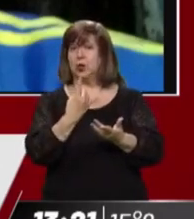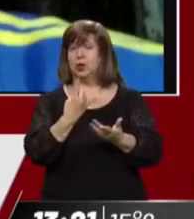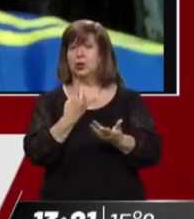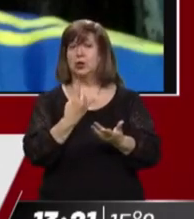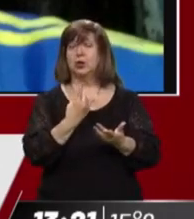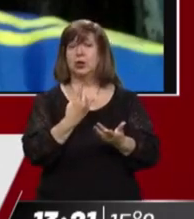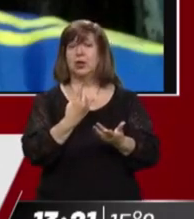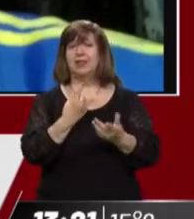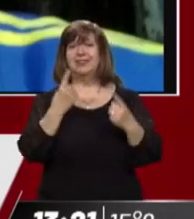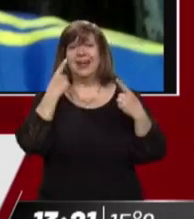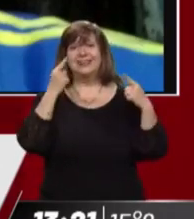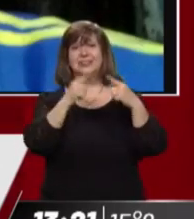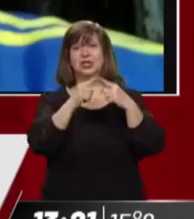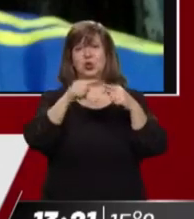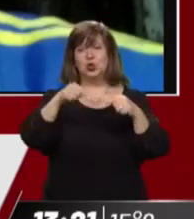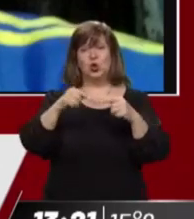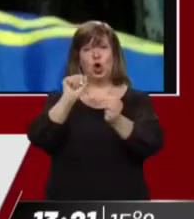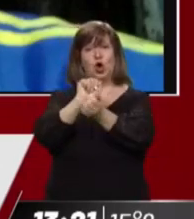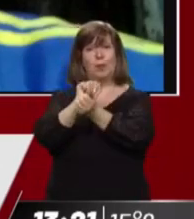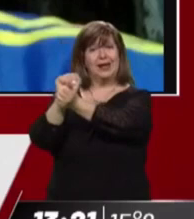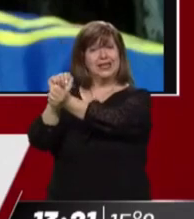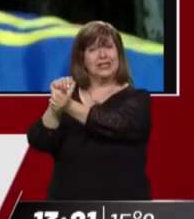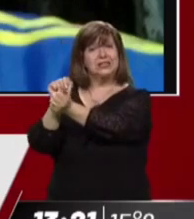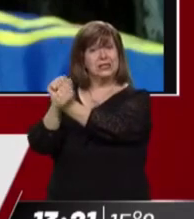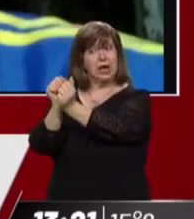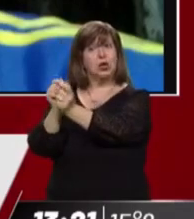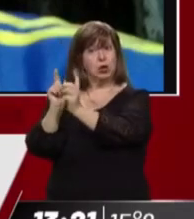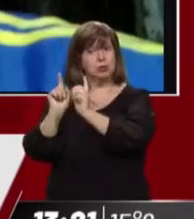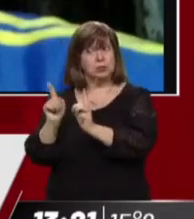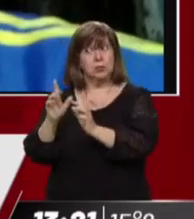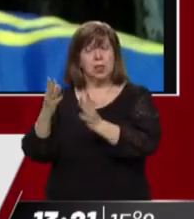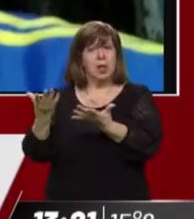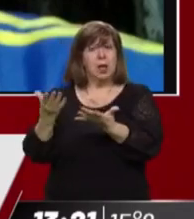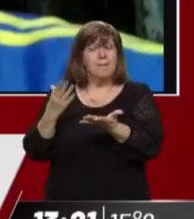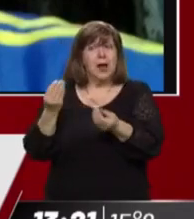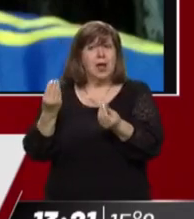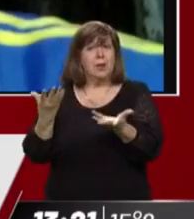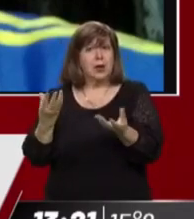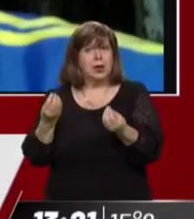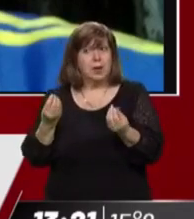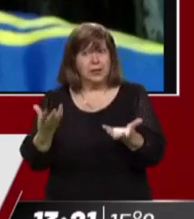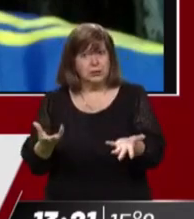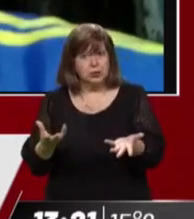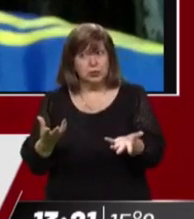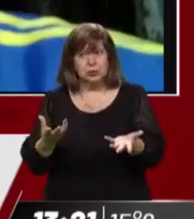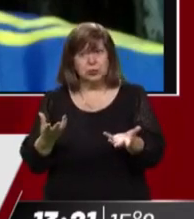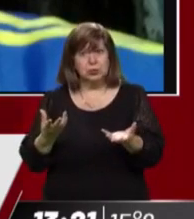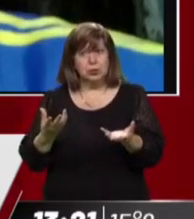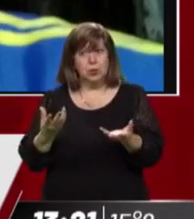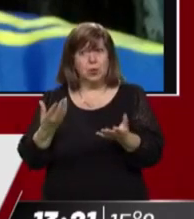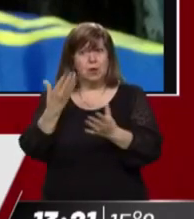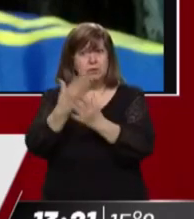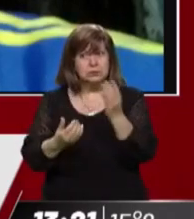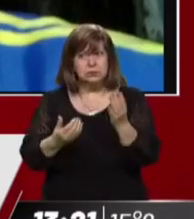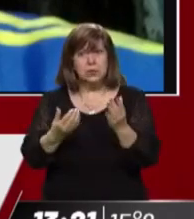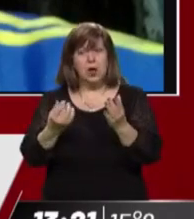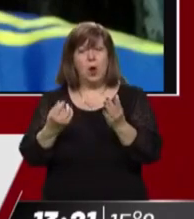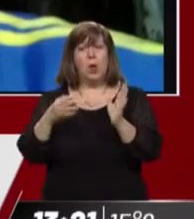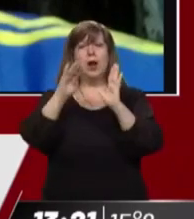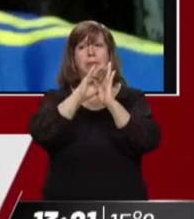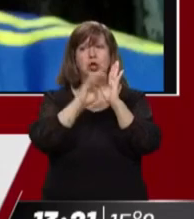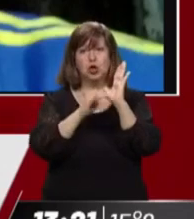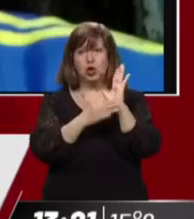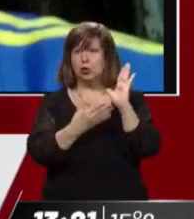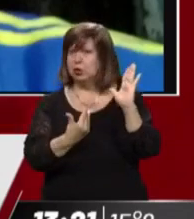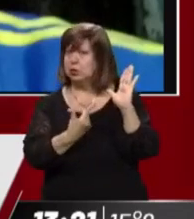del instituto penitenciario por ahí para retocar un poco algún algún protocolo